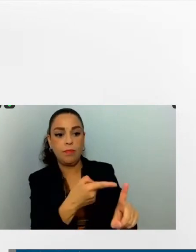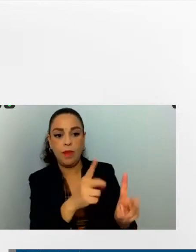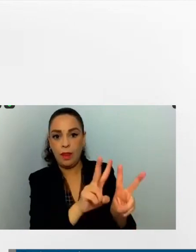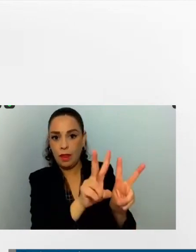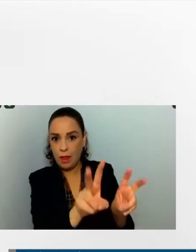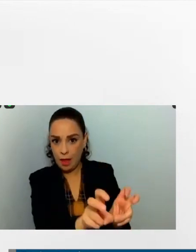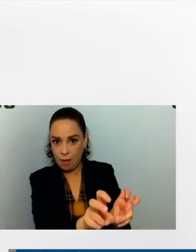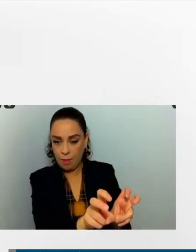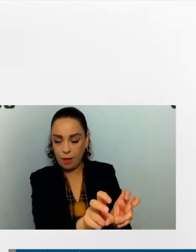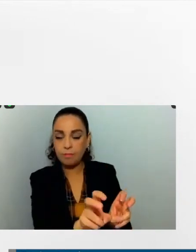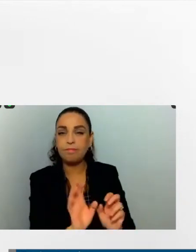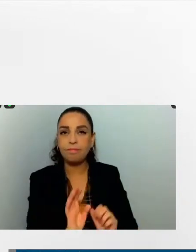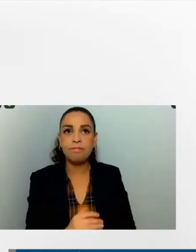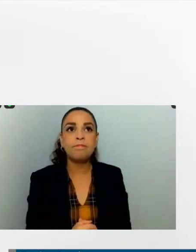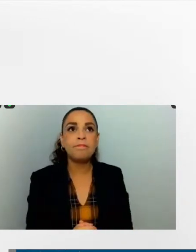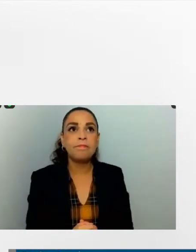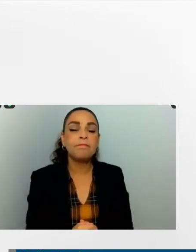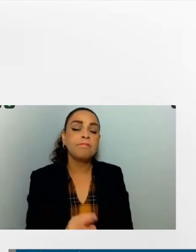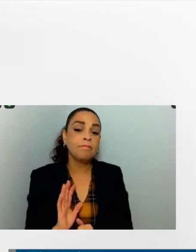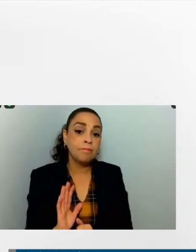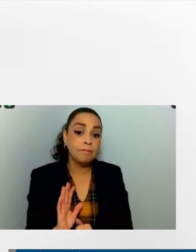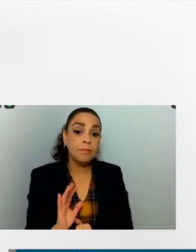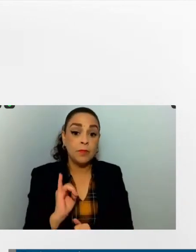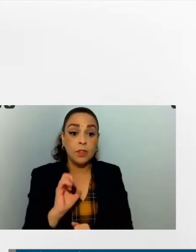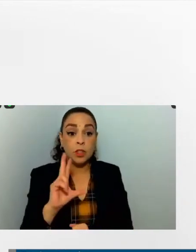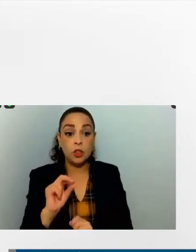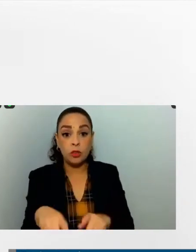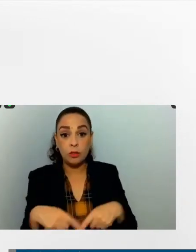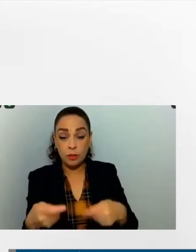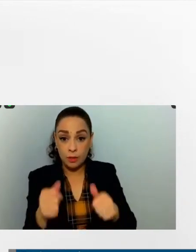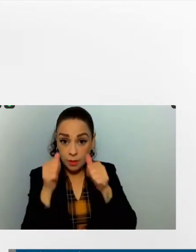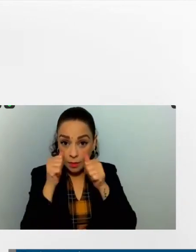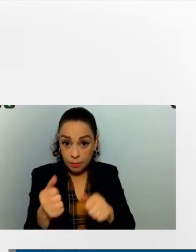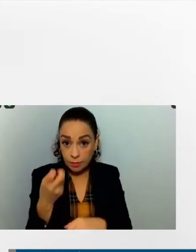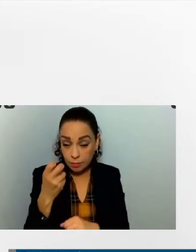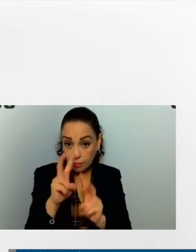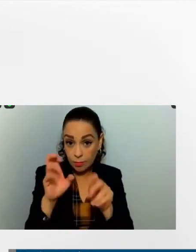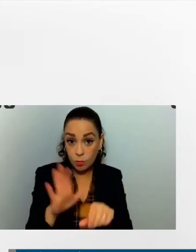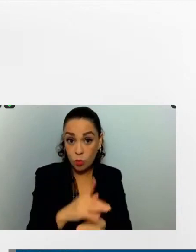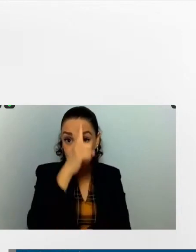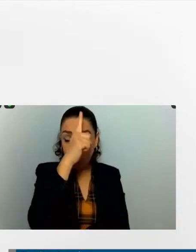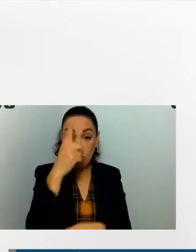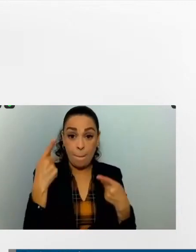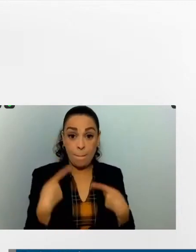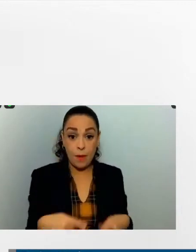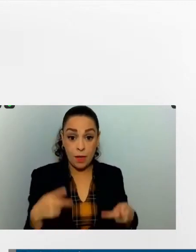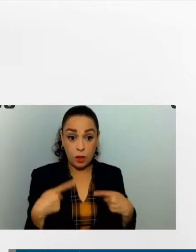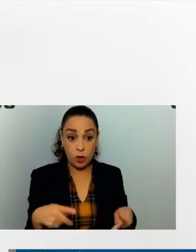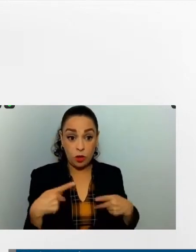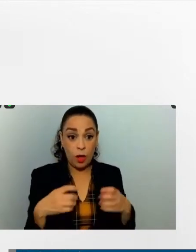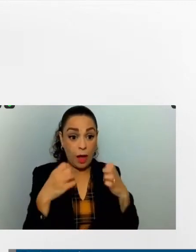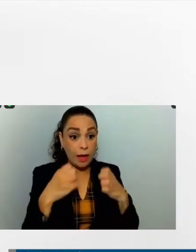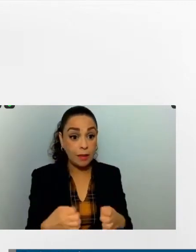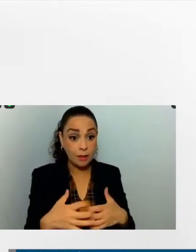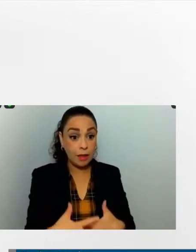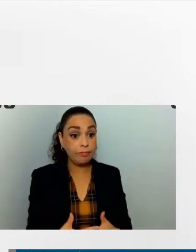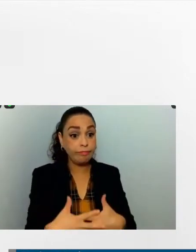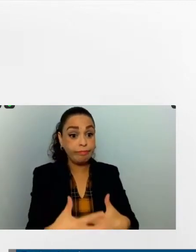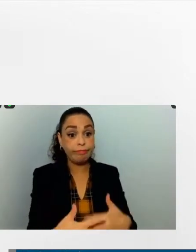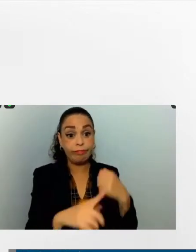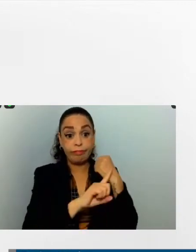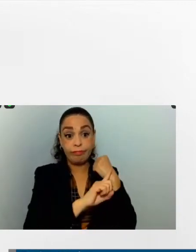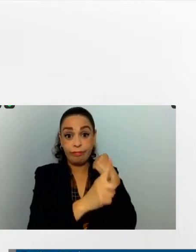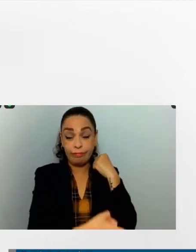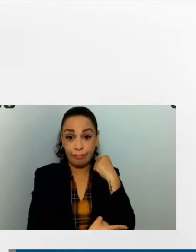Podemos o no desentender el hecho concreto de que hay una persona gestando cuando